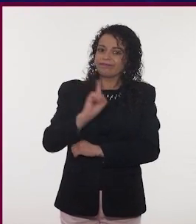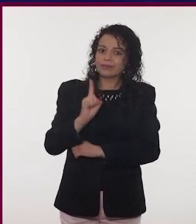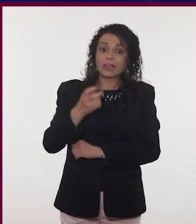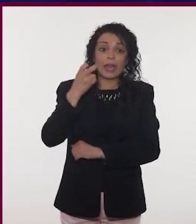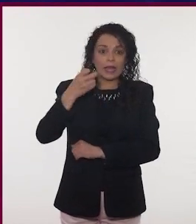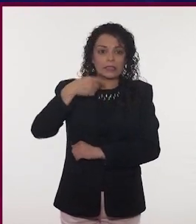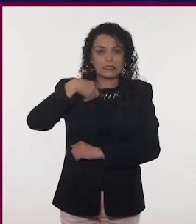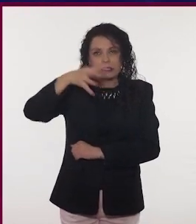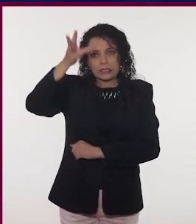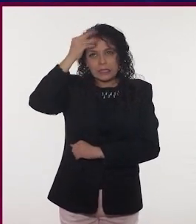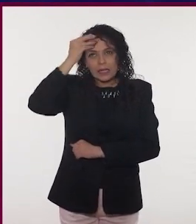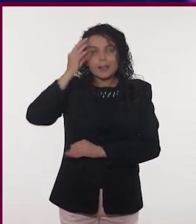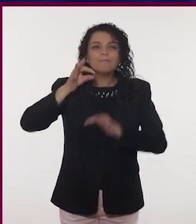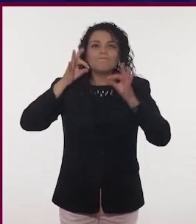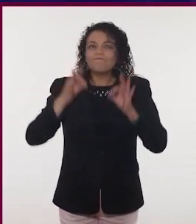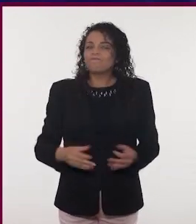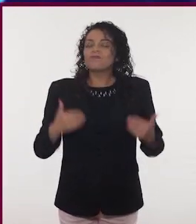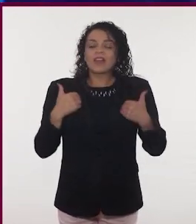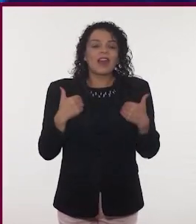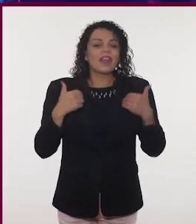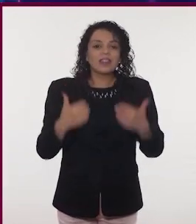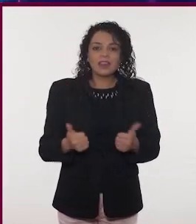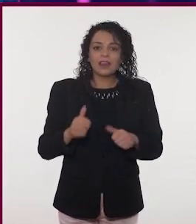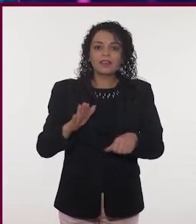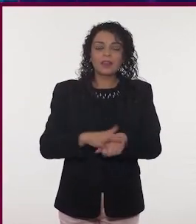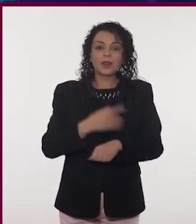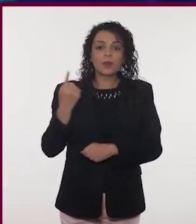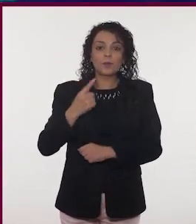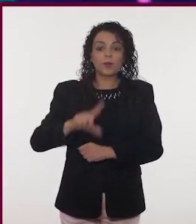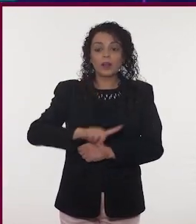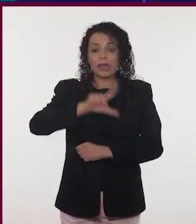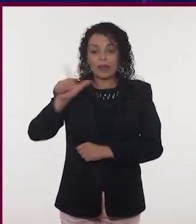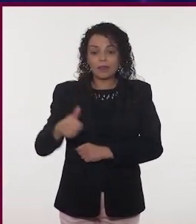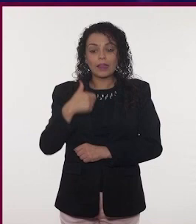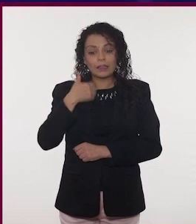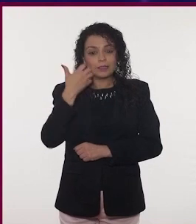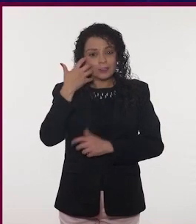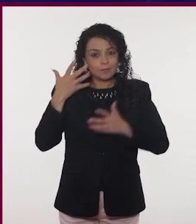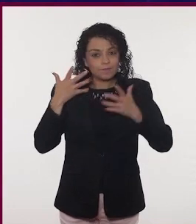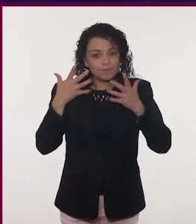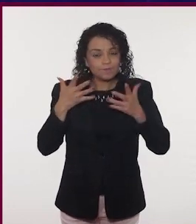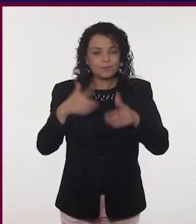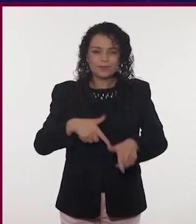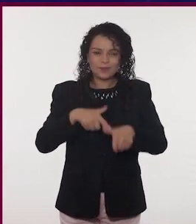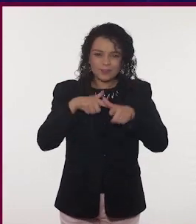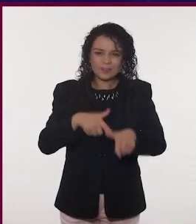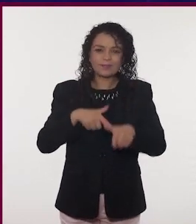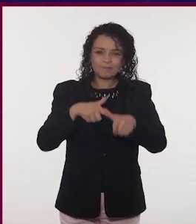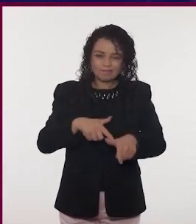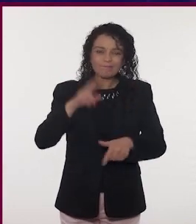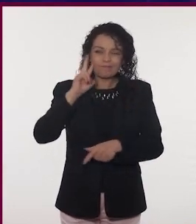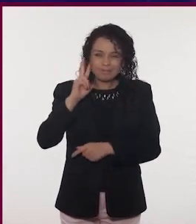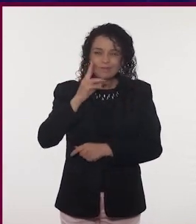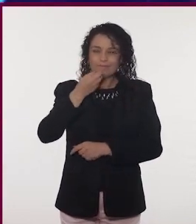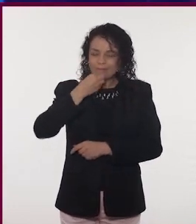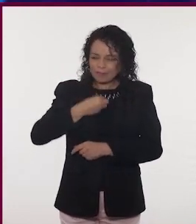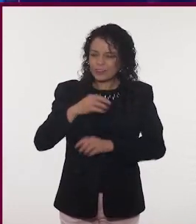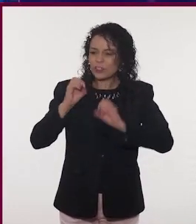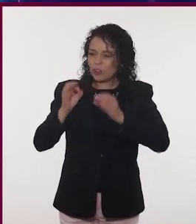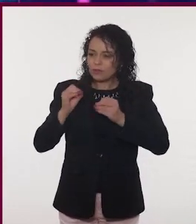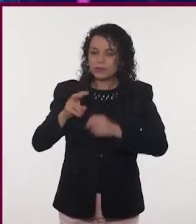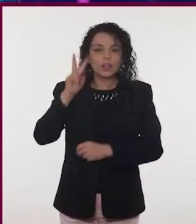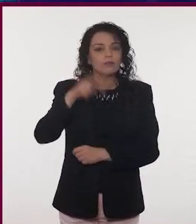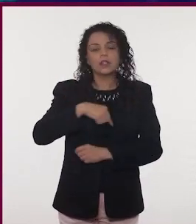muy claro, porque aunque hice después algunos intentos por seguir en oficina de plano, ¿no? Y entonces entendí